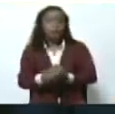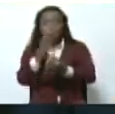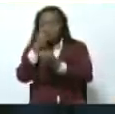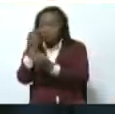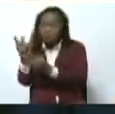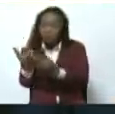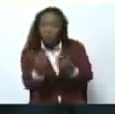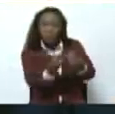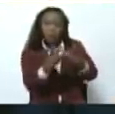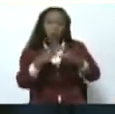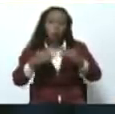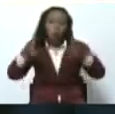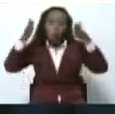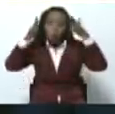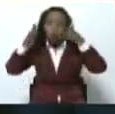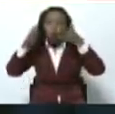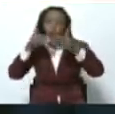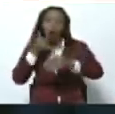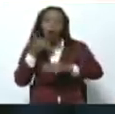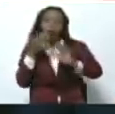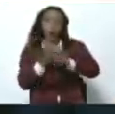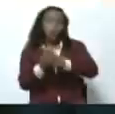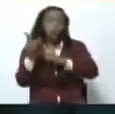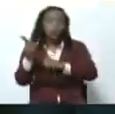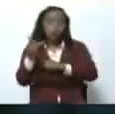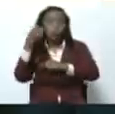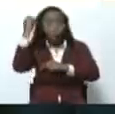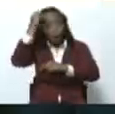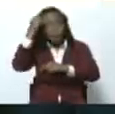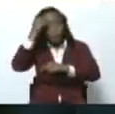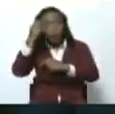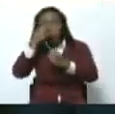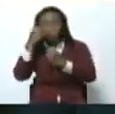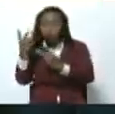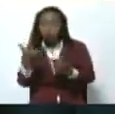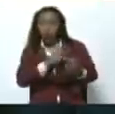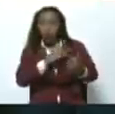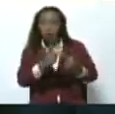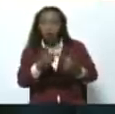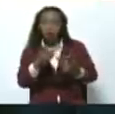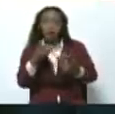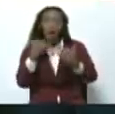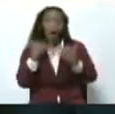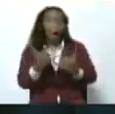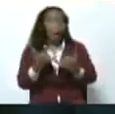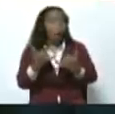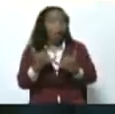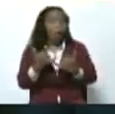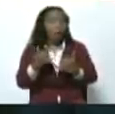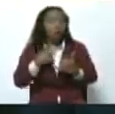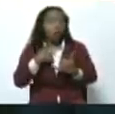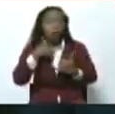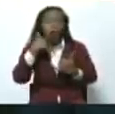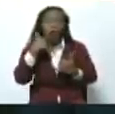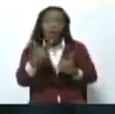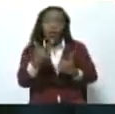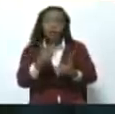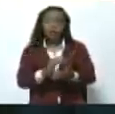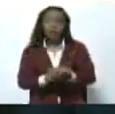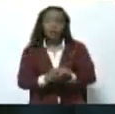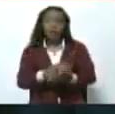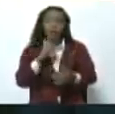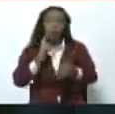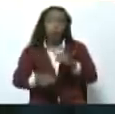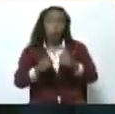Bienvenido, todas sus recomendaciones, todas sus opiniones, toda su buena voluntad. Ahora, yo lo dije estos